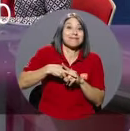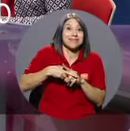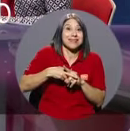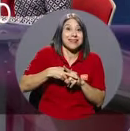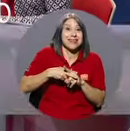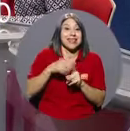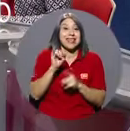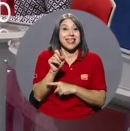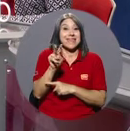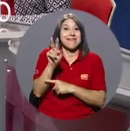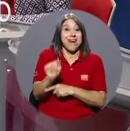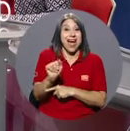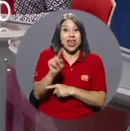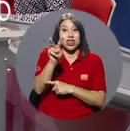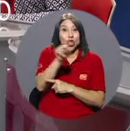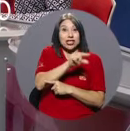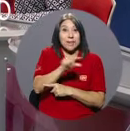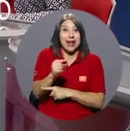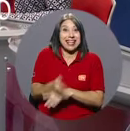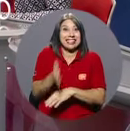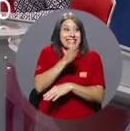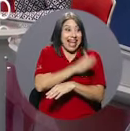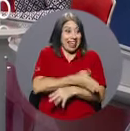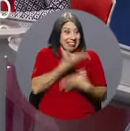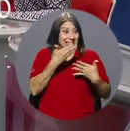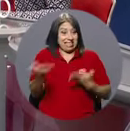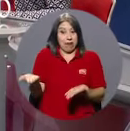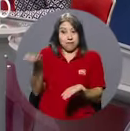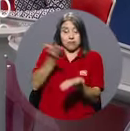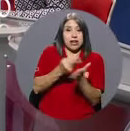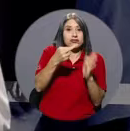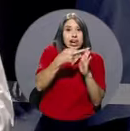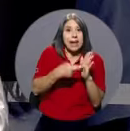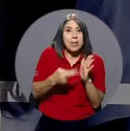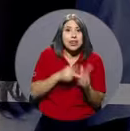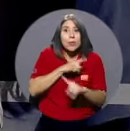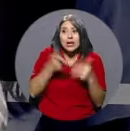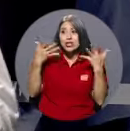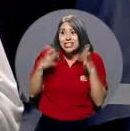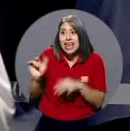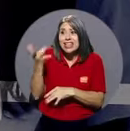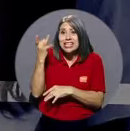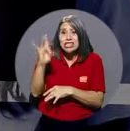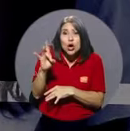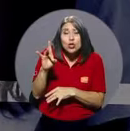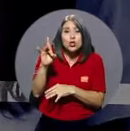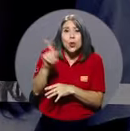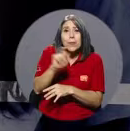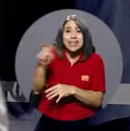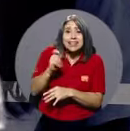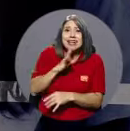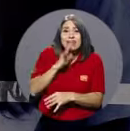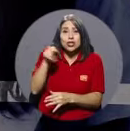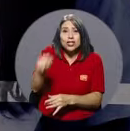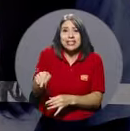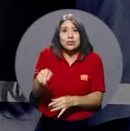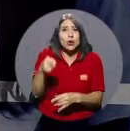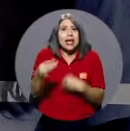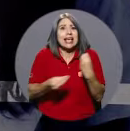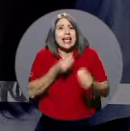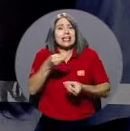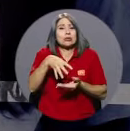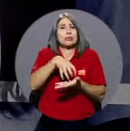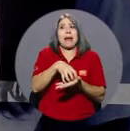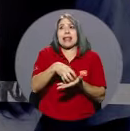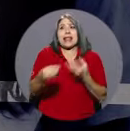valor agregado, que 2 semanas antes tuvimos el reglamento, cuando eso tenía 18 hasta 20 meses hablándose de eso. Eso es